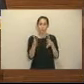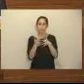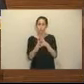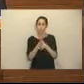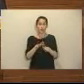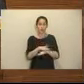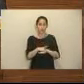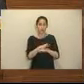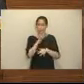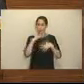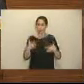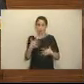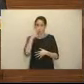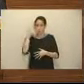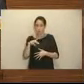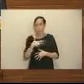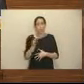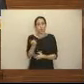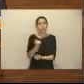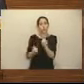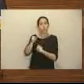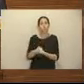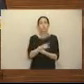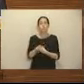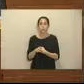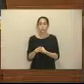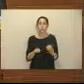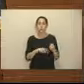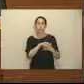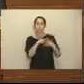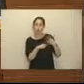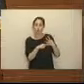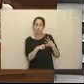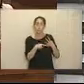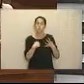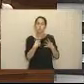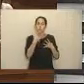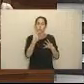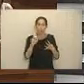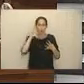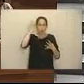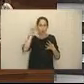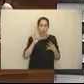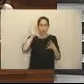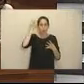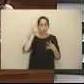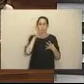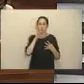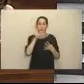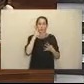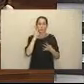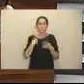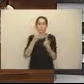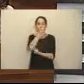duplicadas o inservibles? En estas 4 frases yo creo que ya le he dado yo más ideas sobre lo que tendría que contener